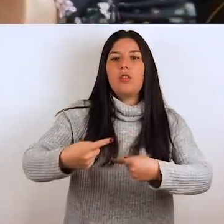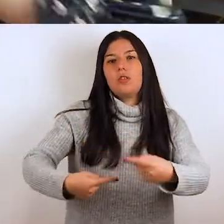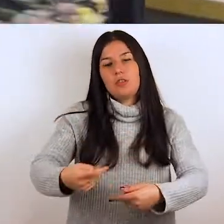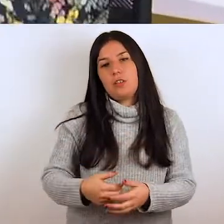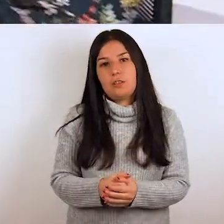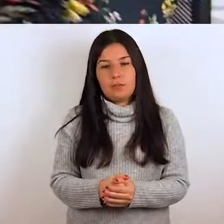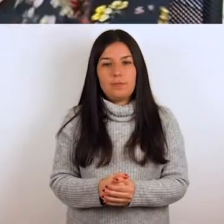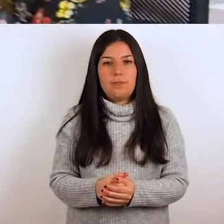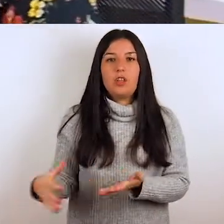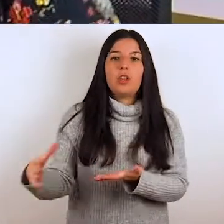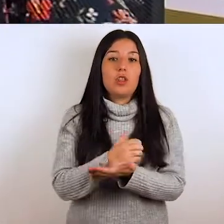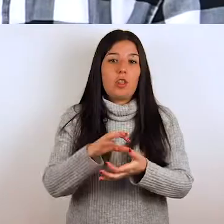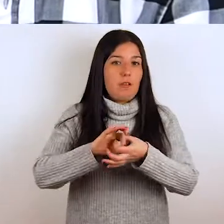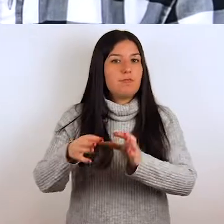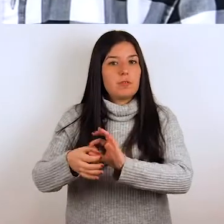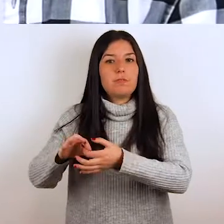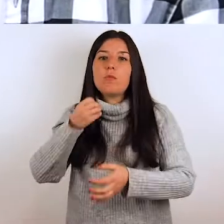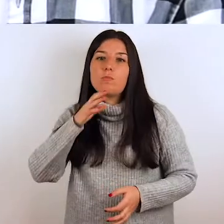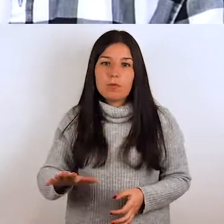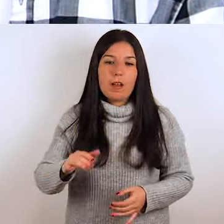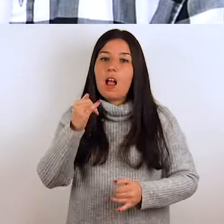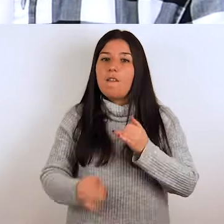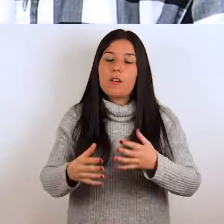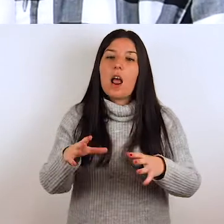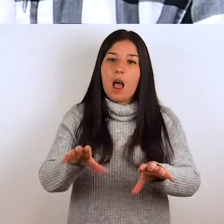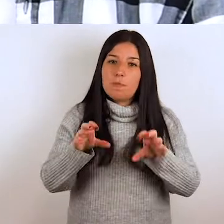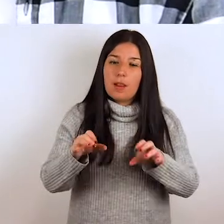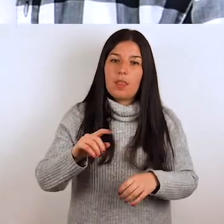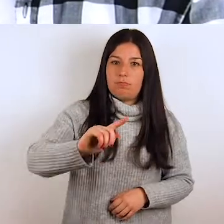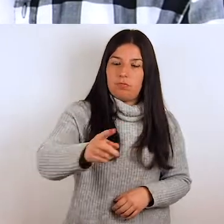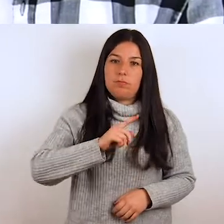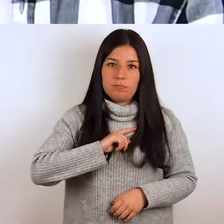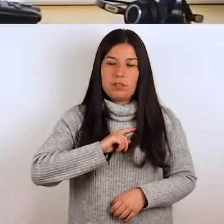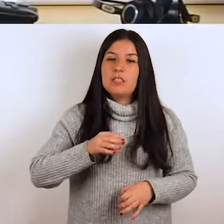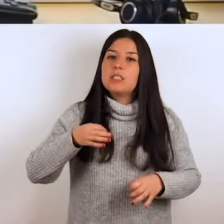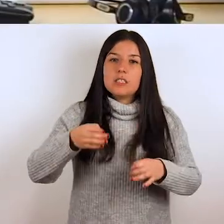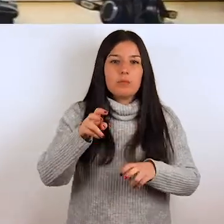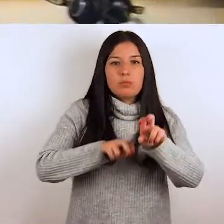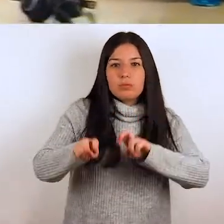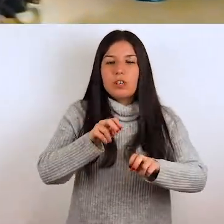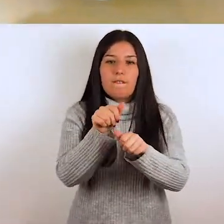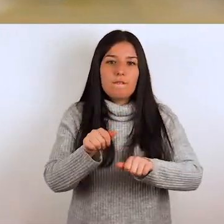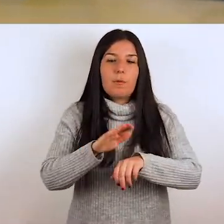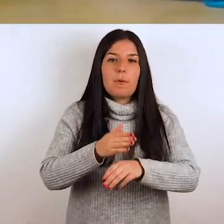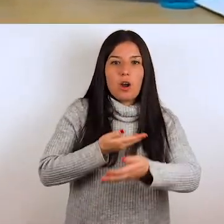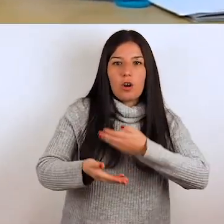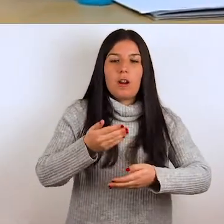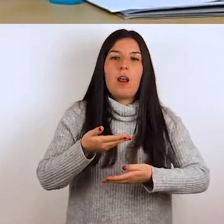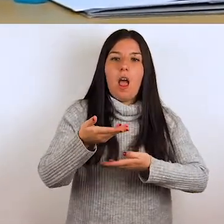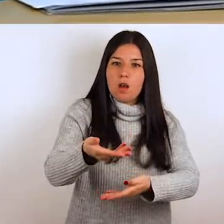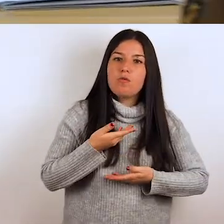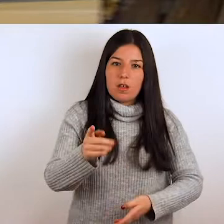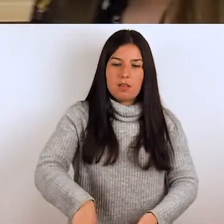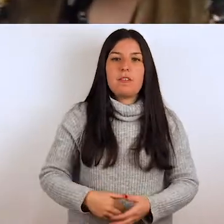A ver, yo creo que todos encajamos muy bien y al final aprendemos mucho los unos de los otros. Sí, o sea, siempre buscamos esa forma de colaborar y